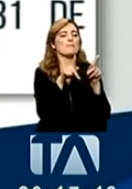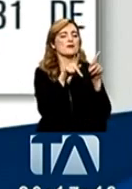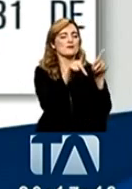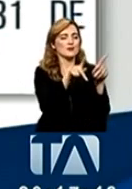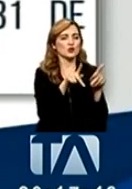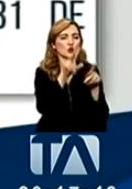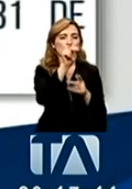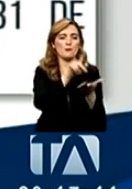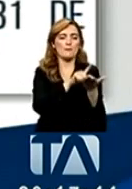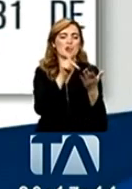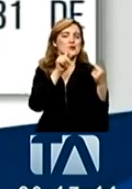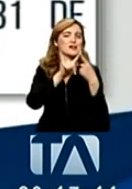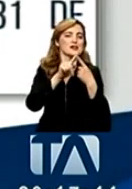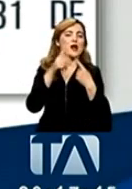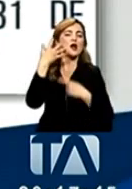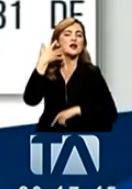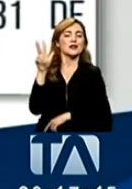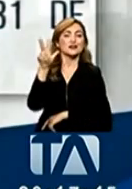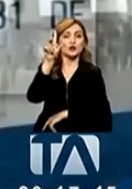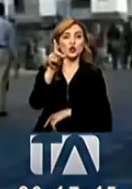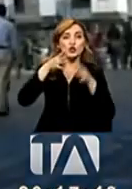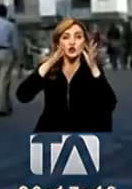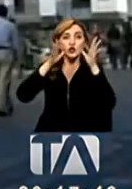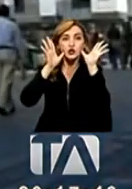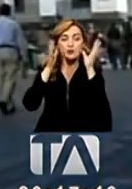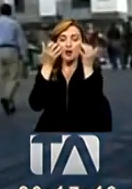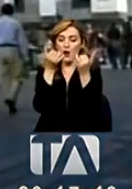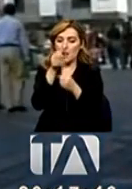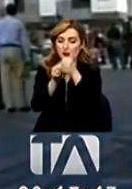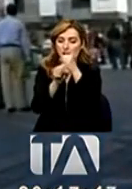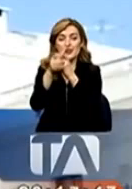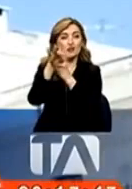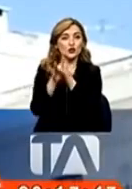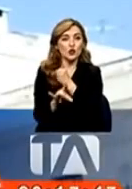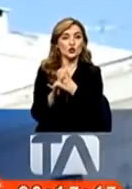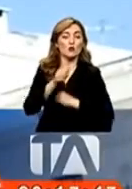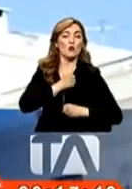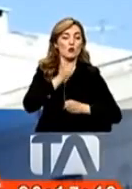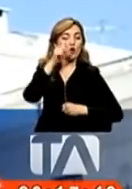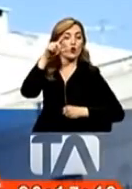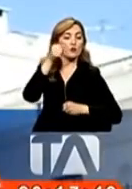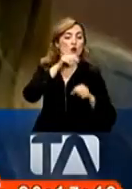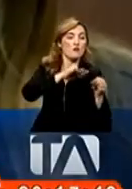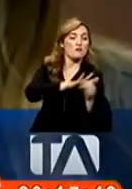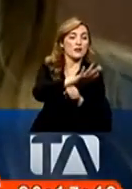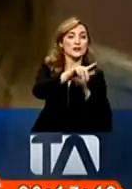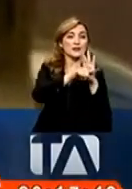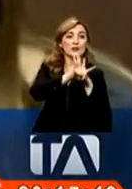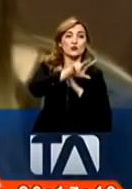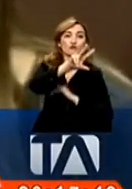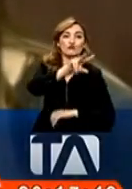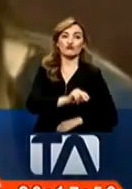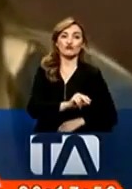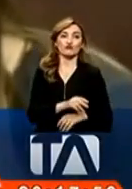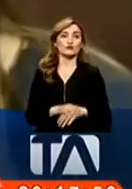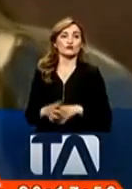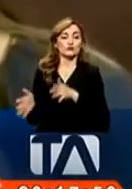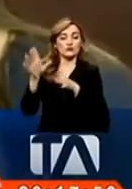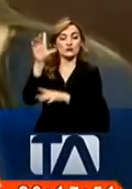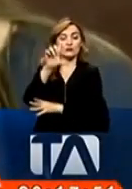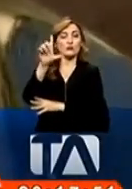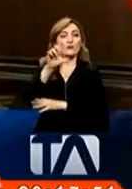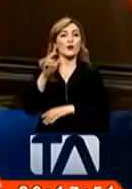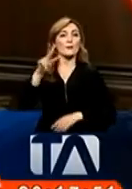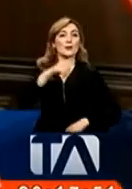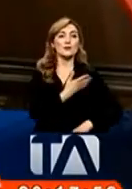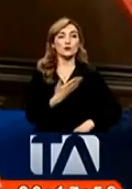hasta el 31 de diciembre del presente año, a fin de que no afecte la gestión del gobierno. Este lunes la vicepresidenta María Alejandra